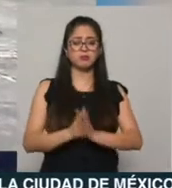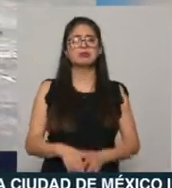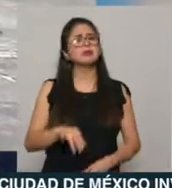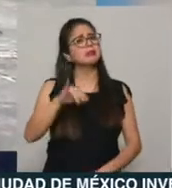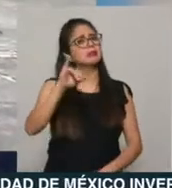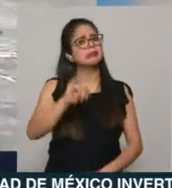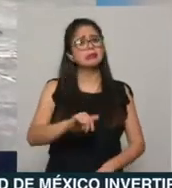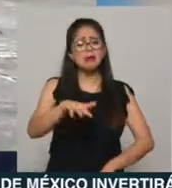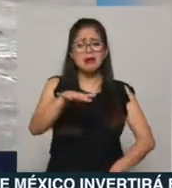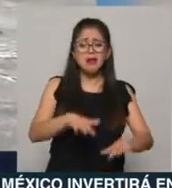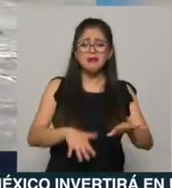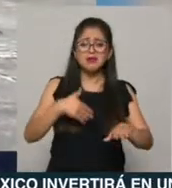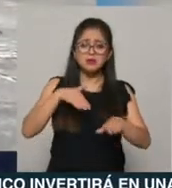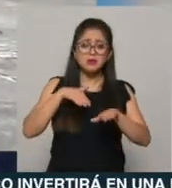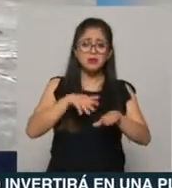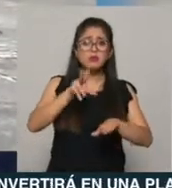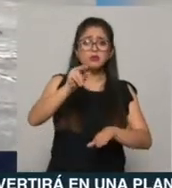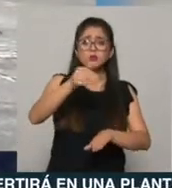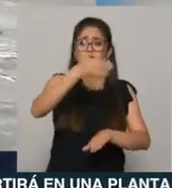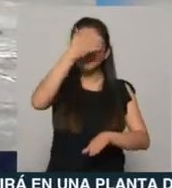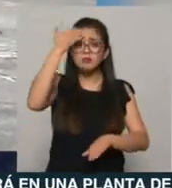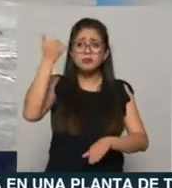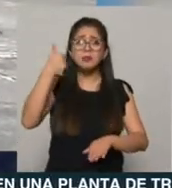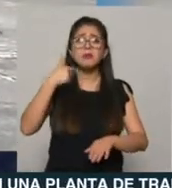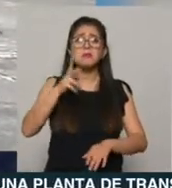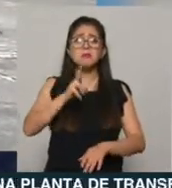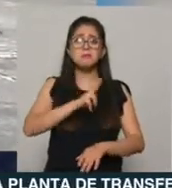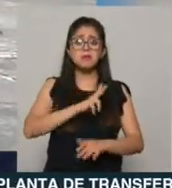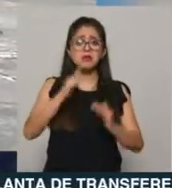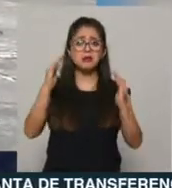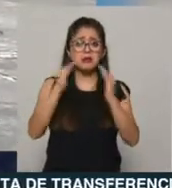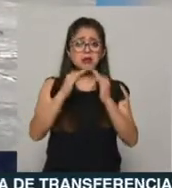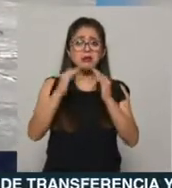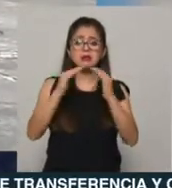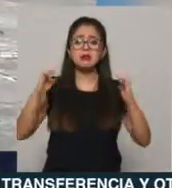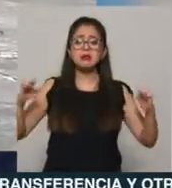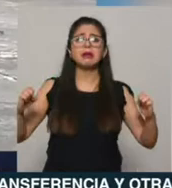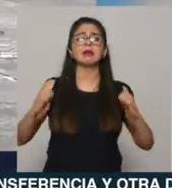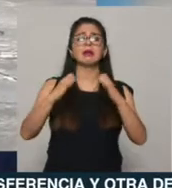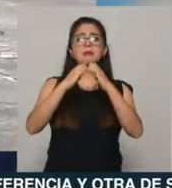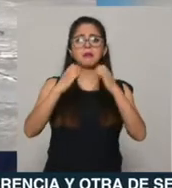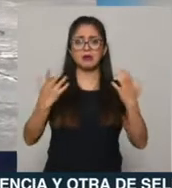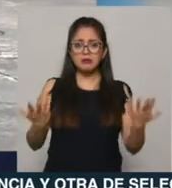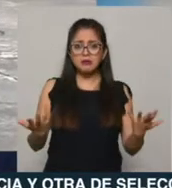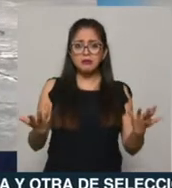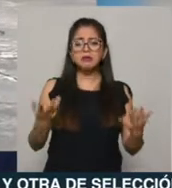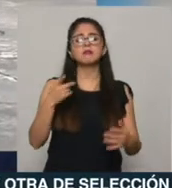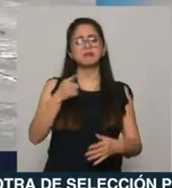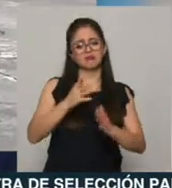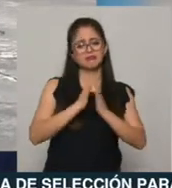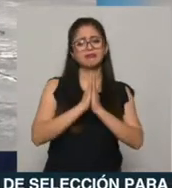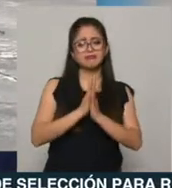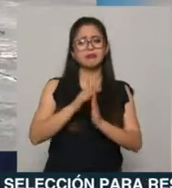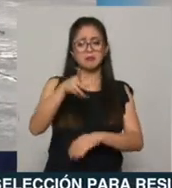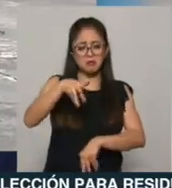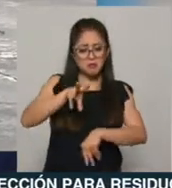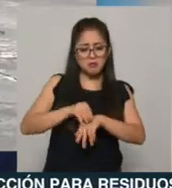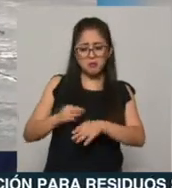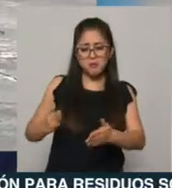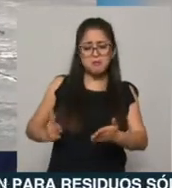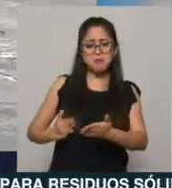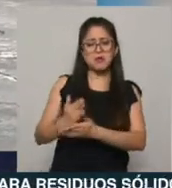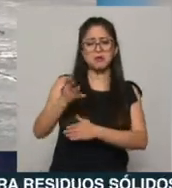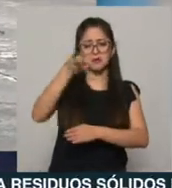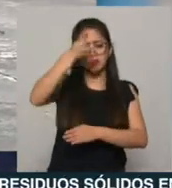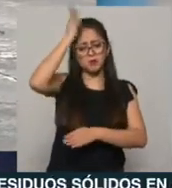veces no sabemos si es en nuestro propio domicilio donde tengamos la emergencia. Entonces, sí, abrirle paso a los bomberos, por